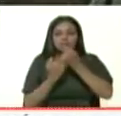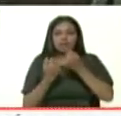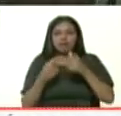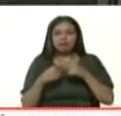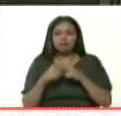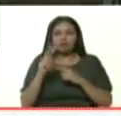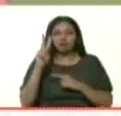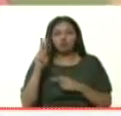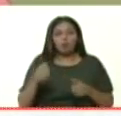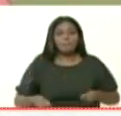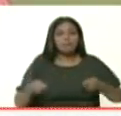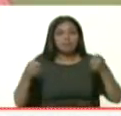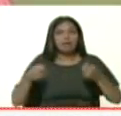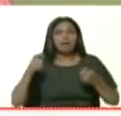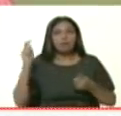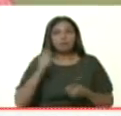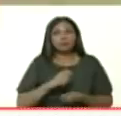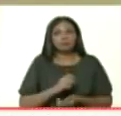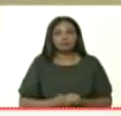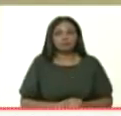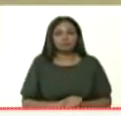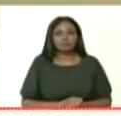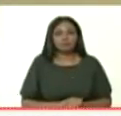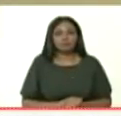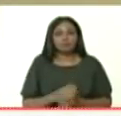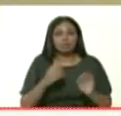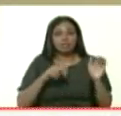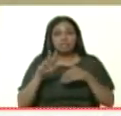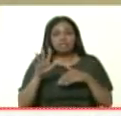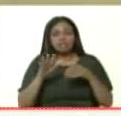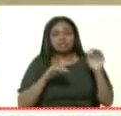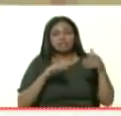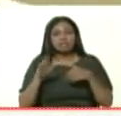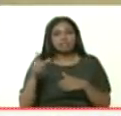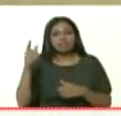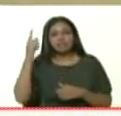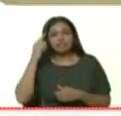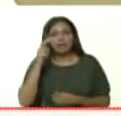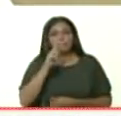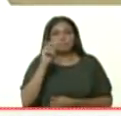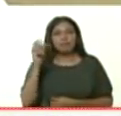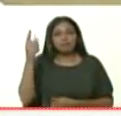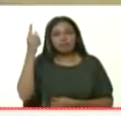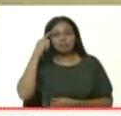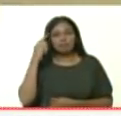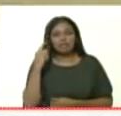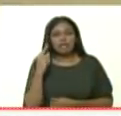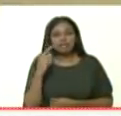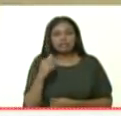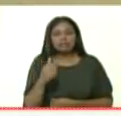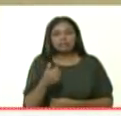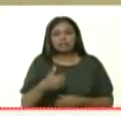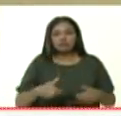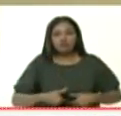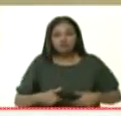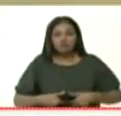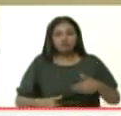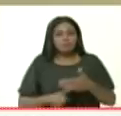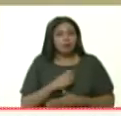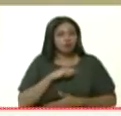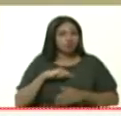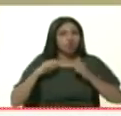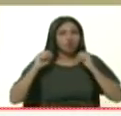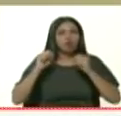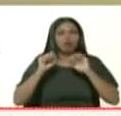dos mercados mensuales. Cada 15 días, cada 20 días, pariendo, debemos lograrlo. Bueno,